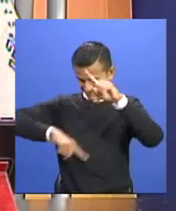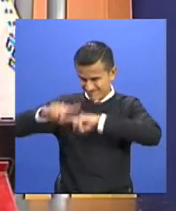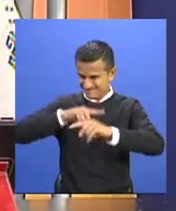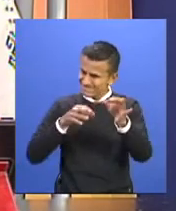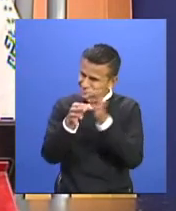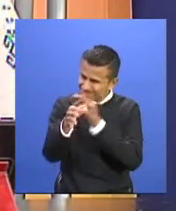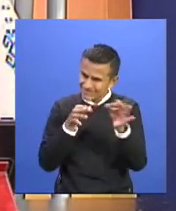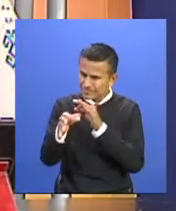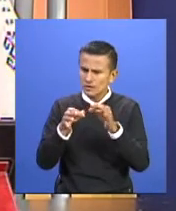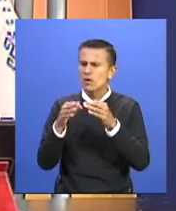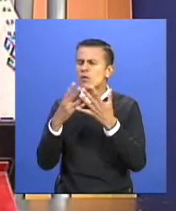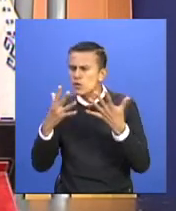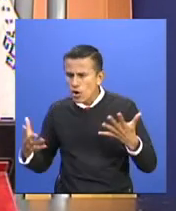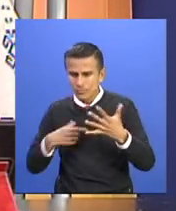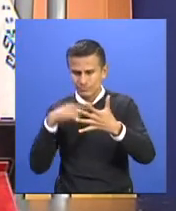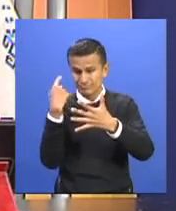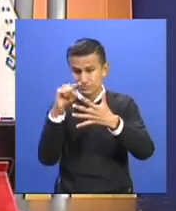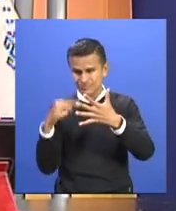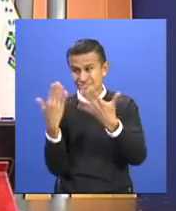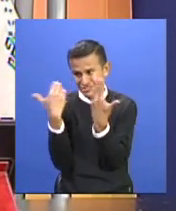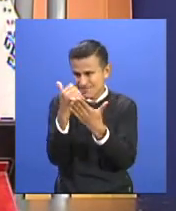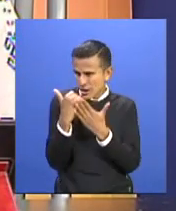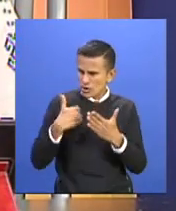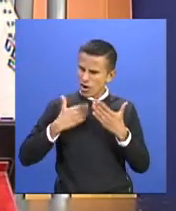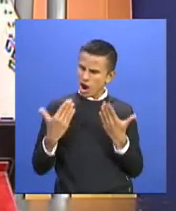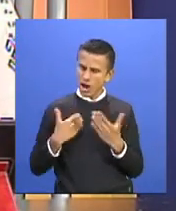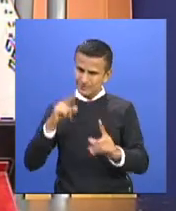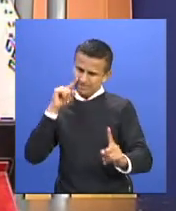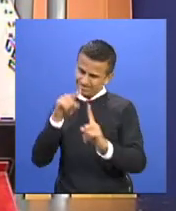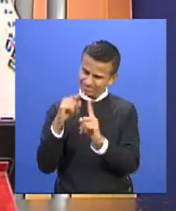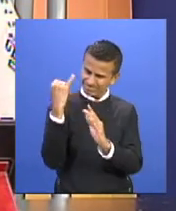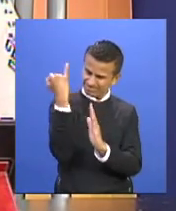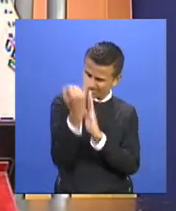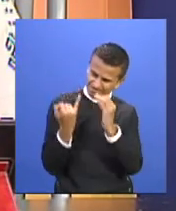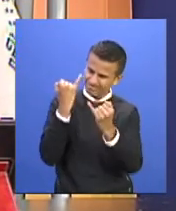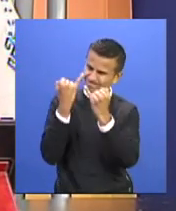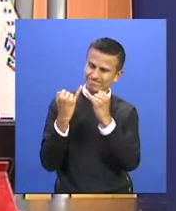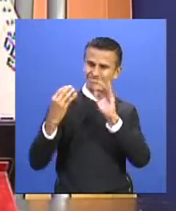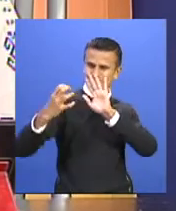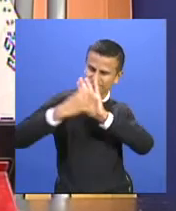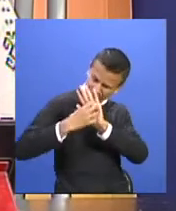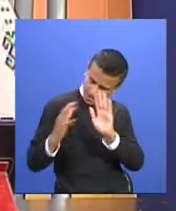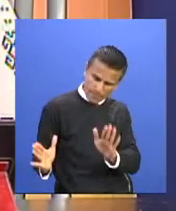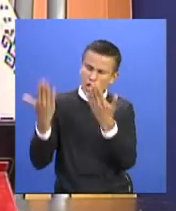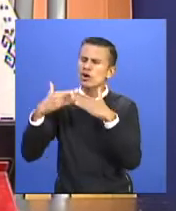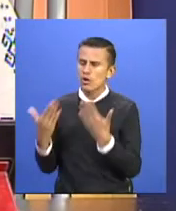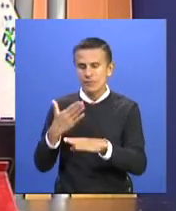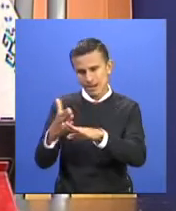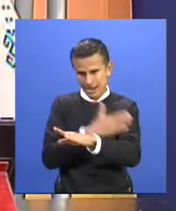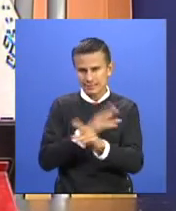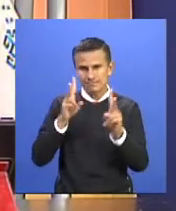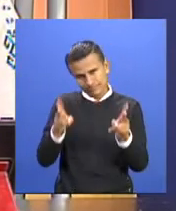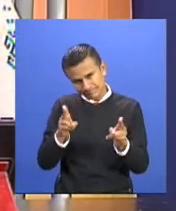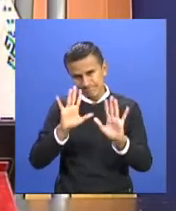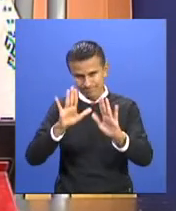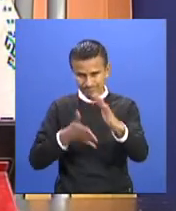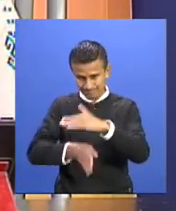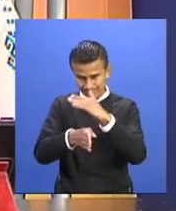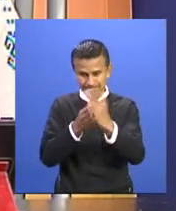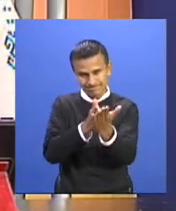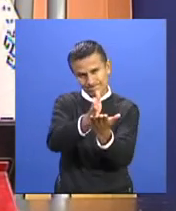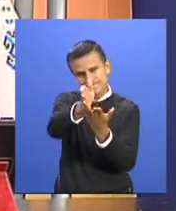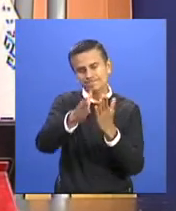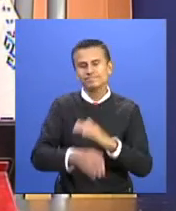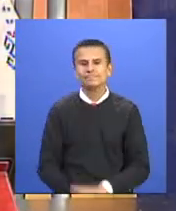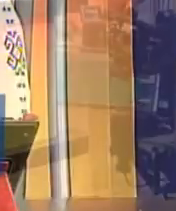pensar y darle algunas orientaciones sobre claves o tips para mejorar precisamente esa imagen y la reputación corporativa, vamos a un breve corte de